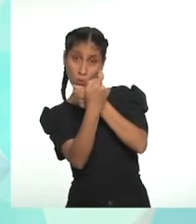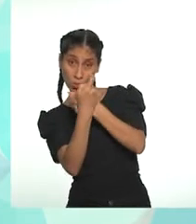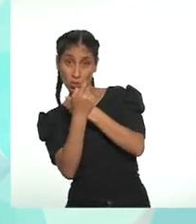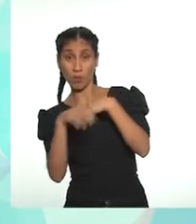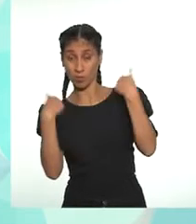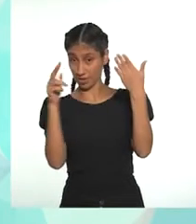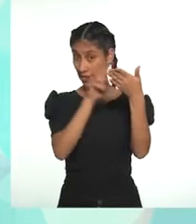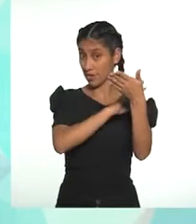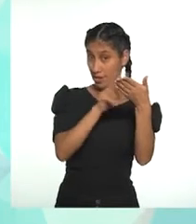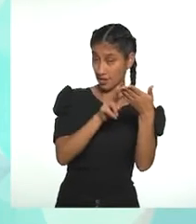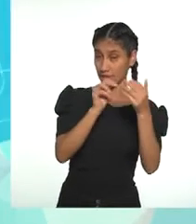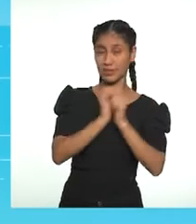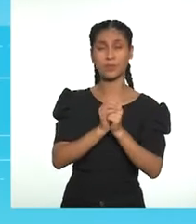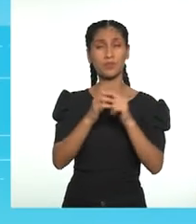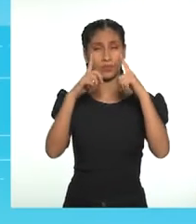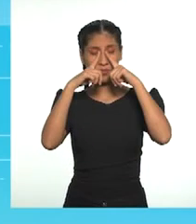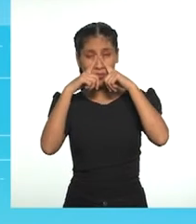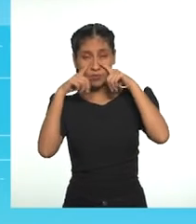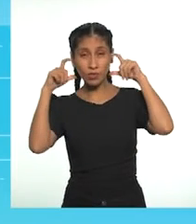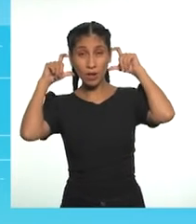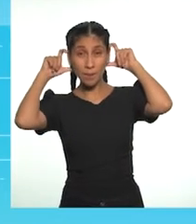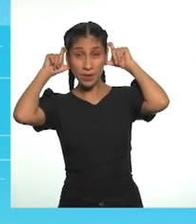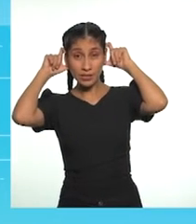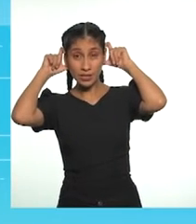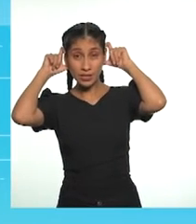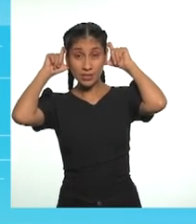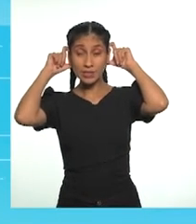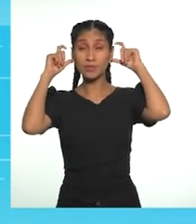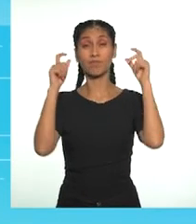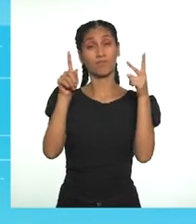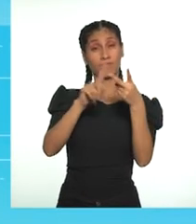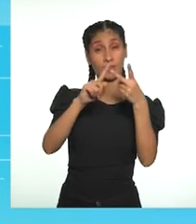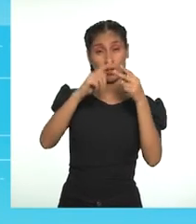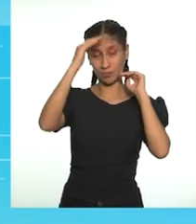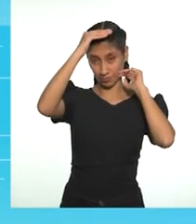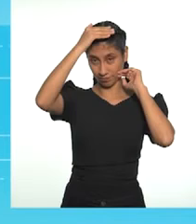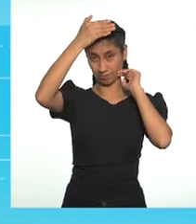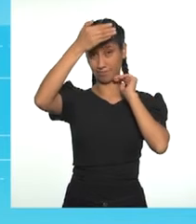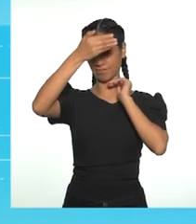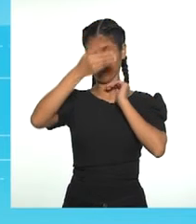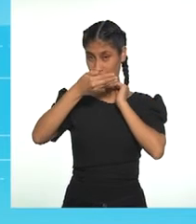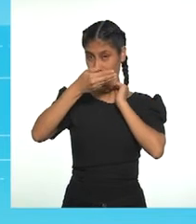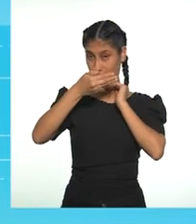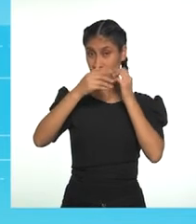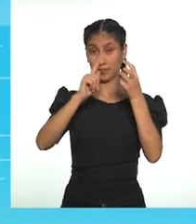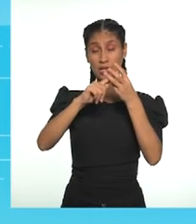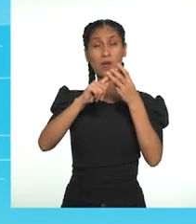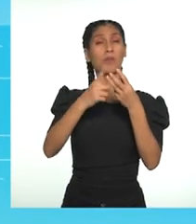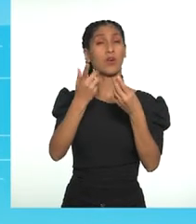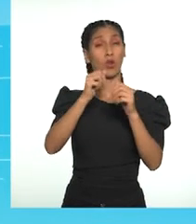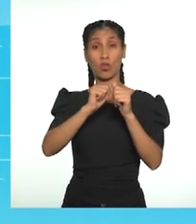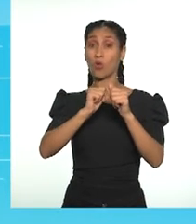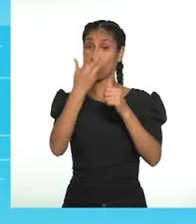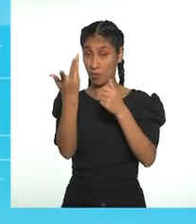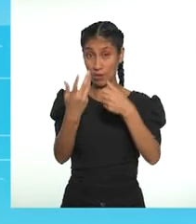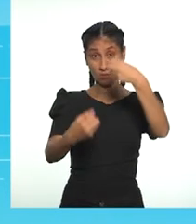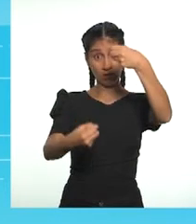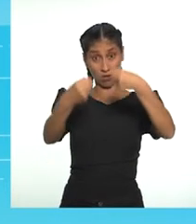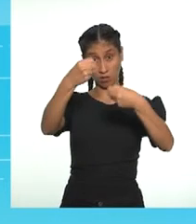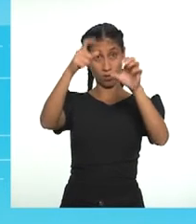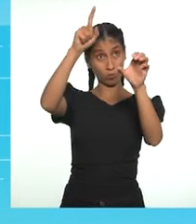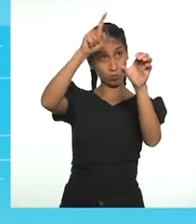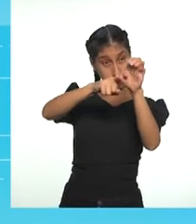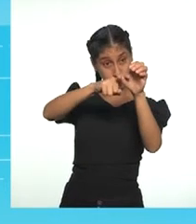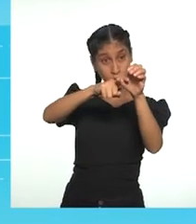instrucciones. ¿Podrías leerlas? La mascarilla debe cubrir boca y nariz, usar protector facial correctamente, viajar en